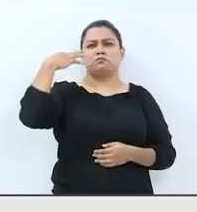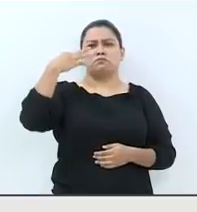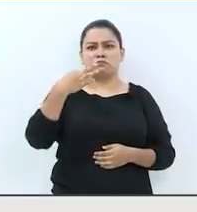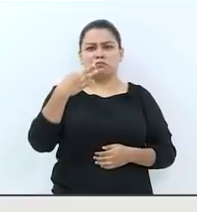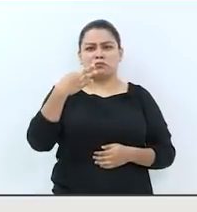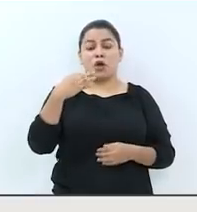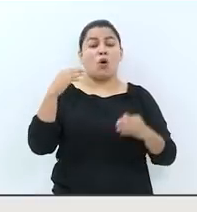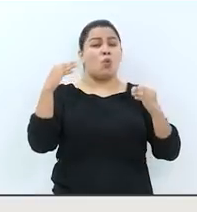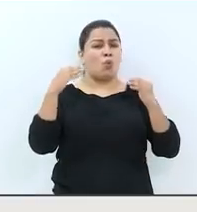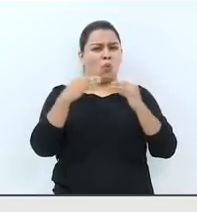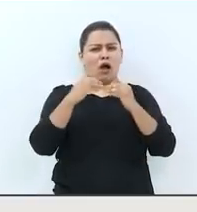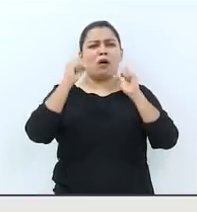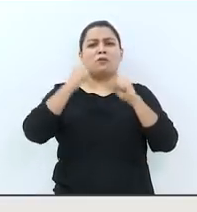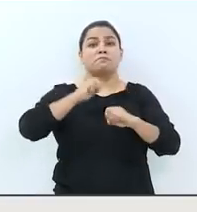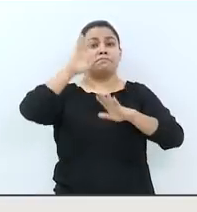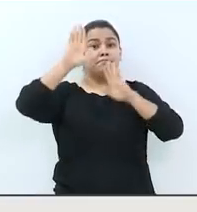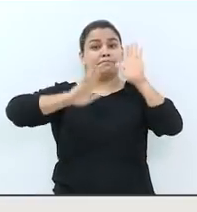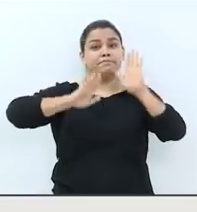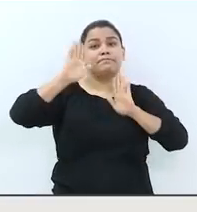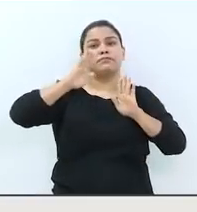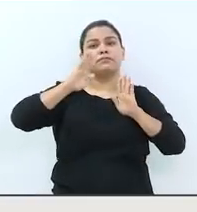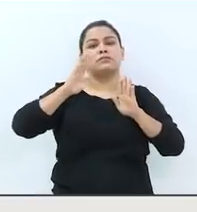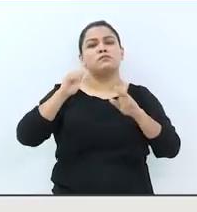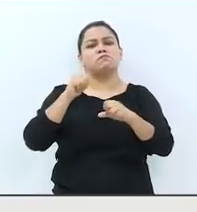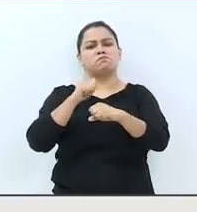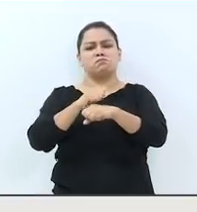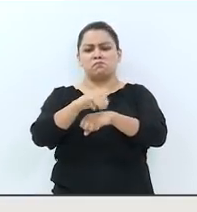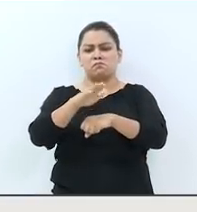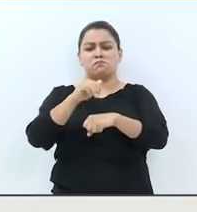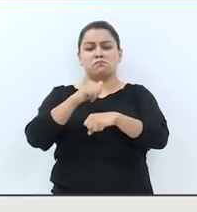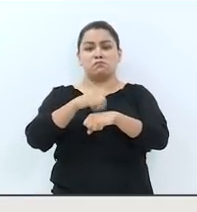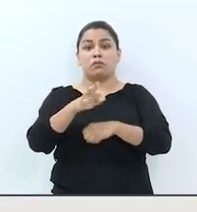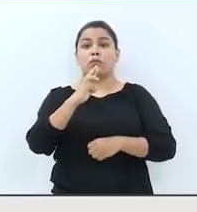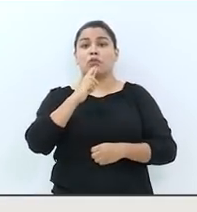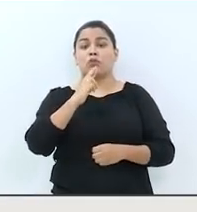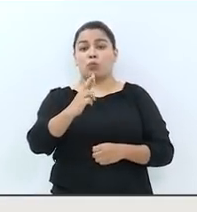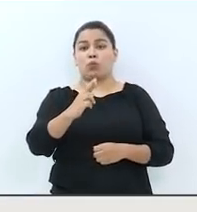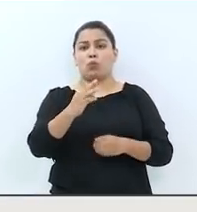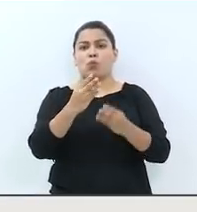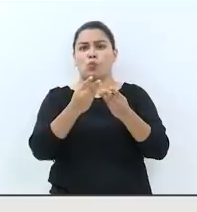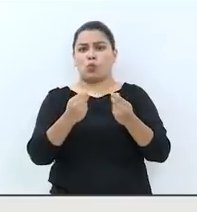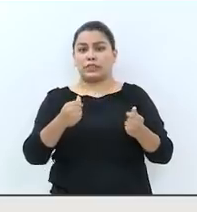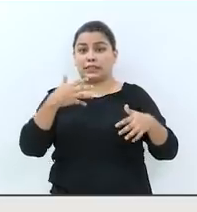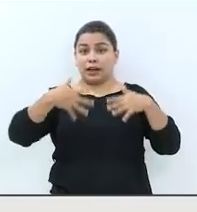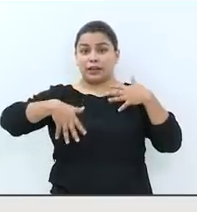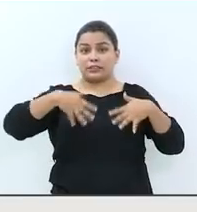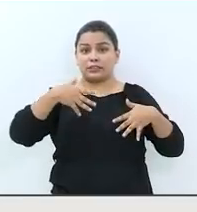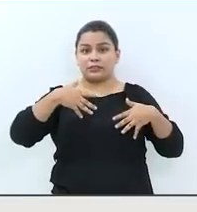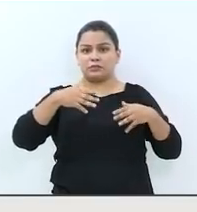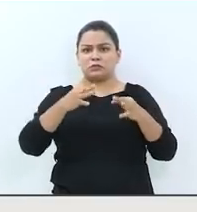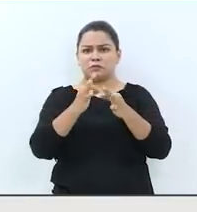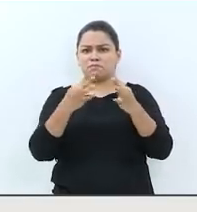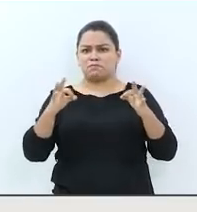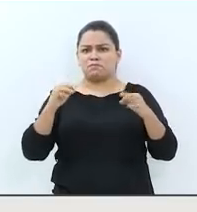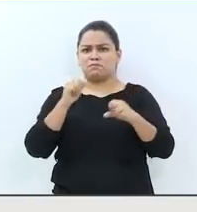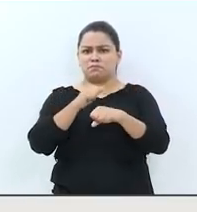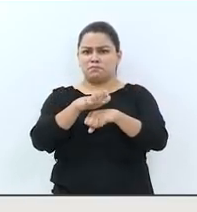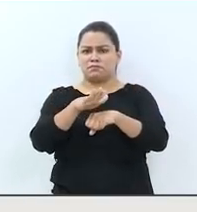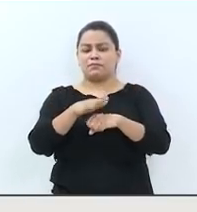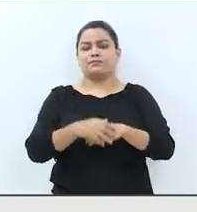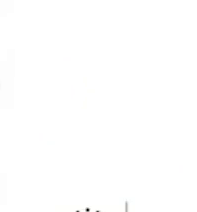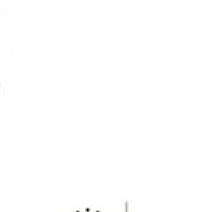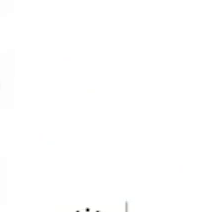que ustedes también puedan participar escribiendo la respuesta a la actividad vía chat. Les